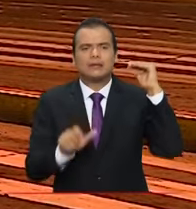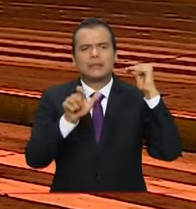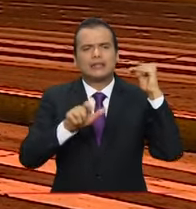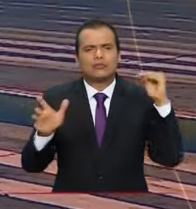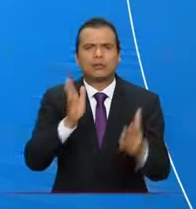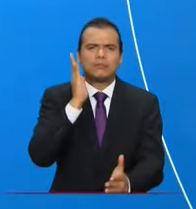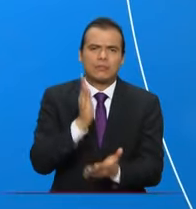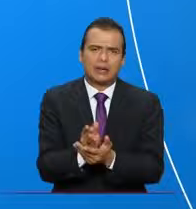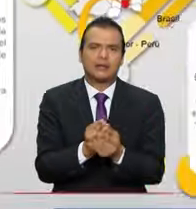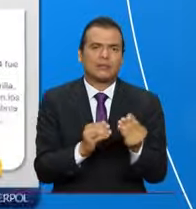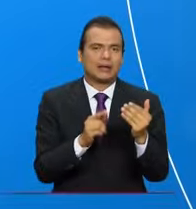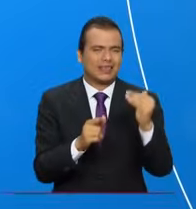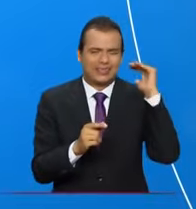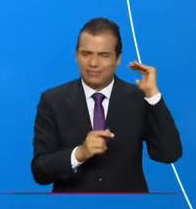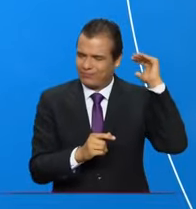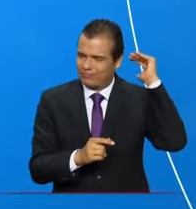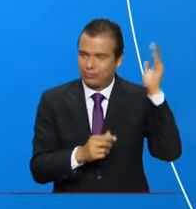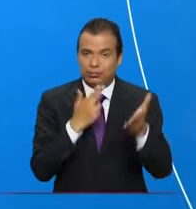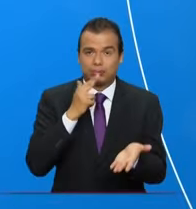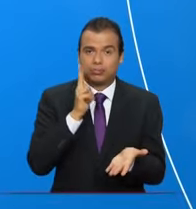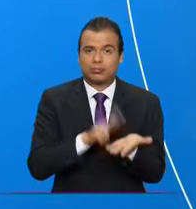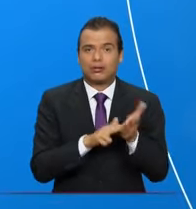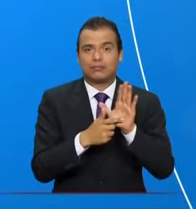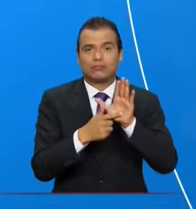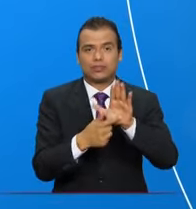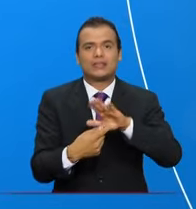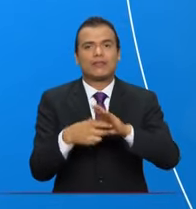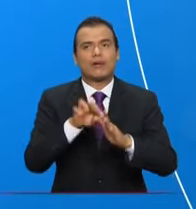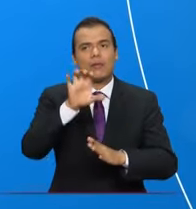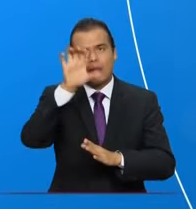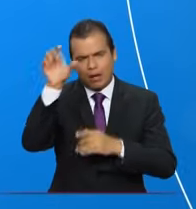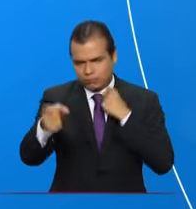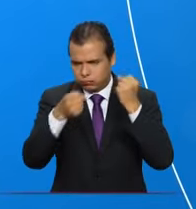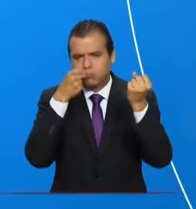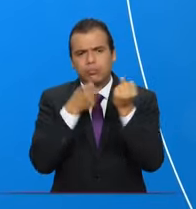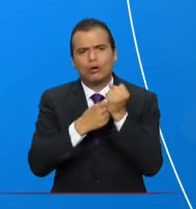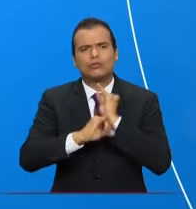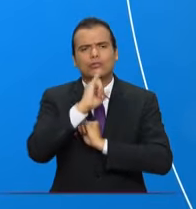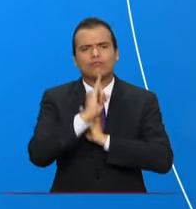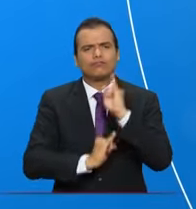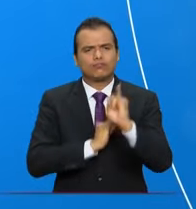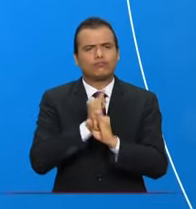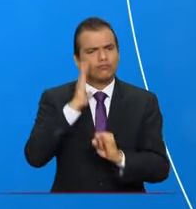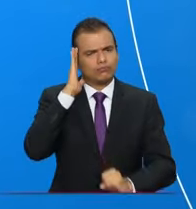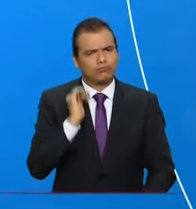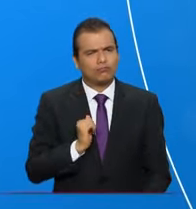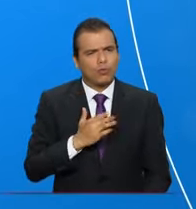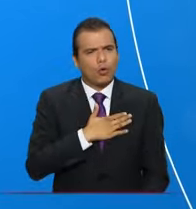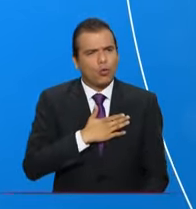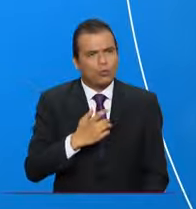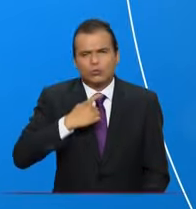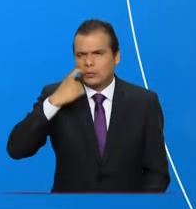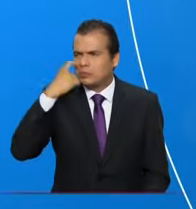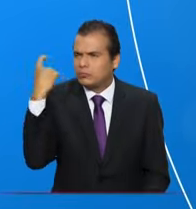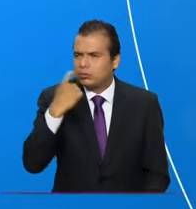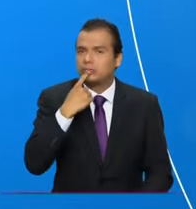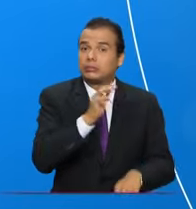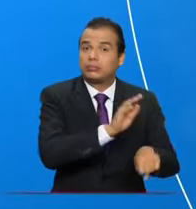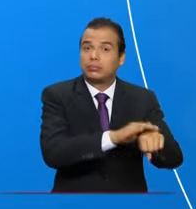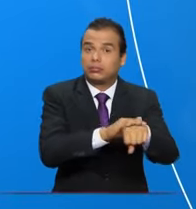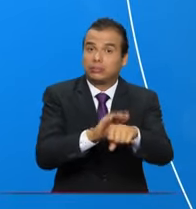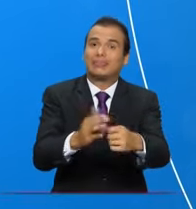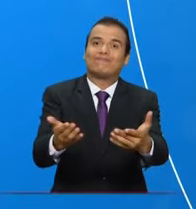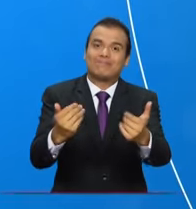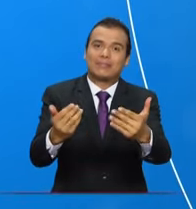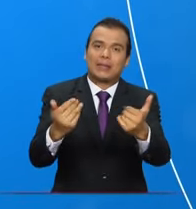los países que cooperan y colaboran con la Interpol, pues la puedan ubicar, emitan el aviso y la regresen a su